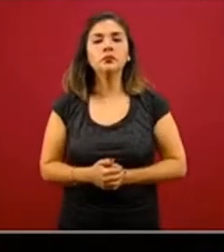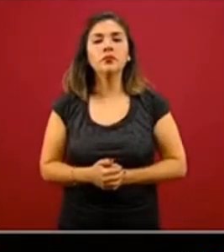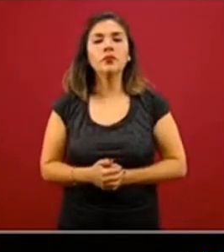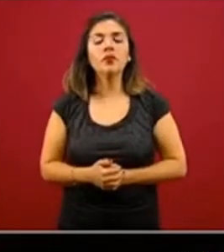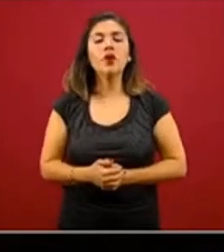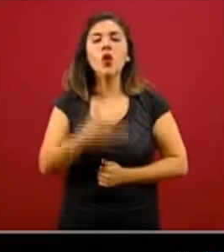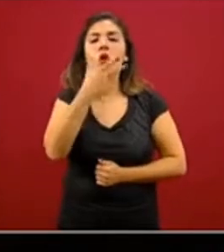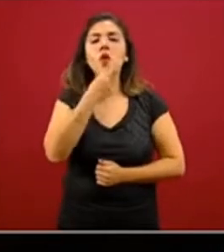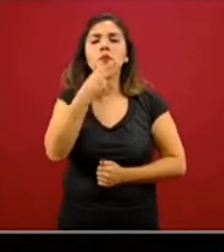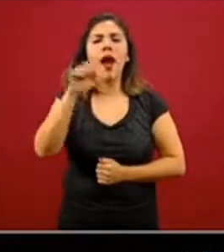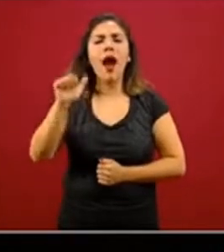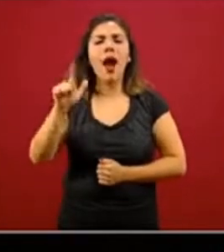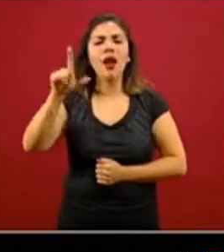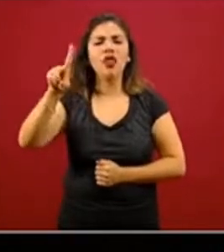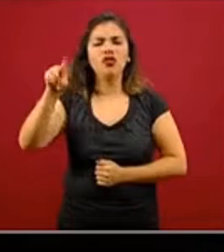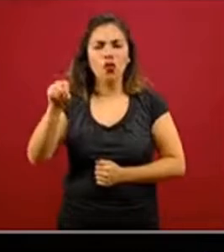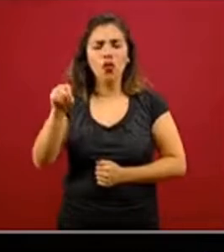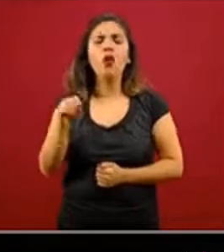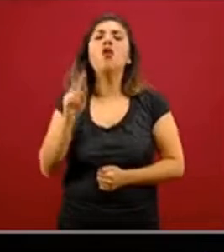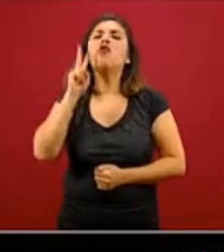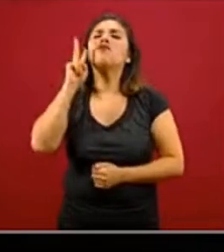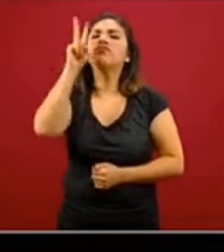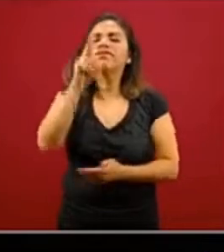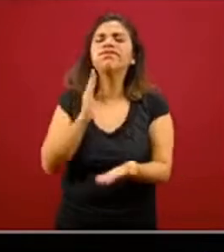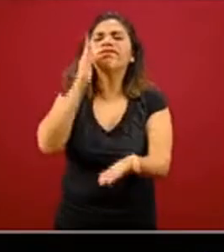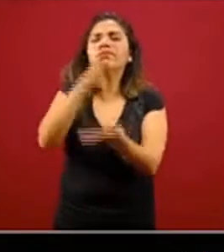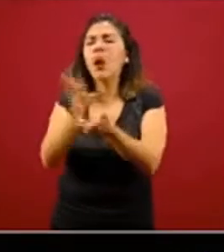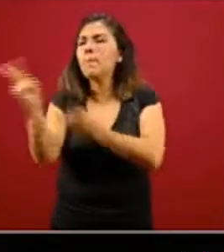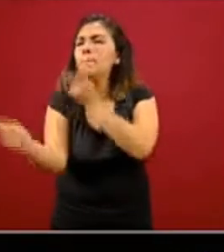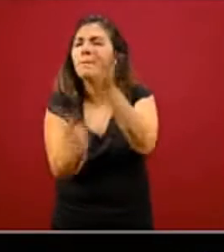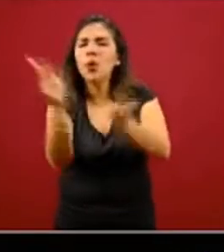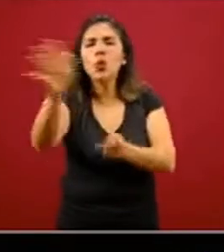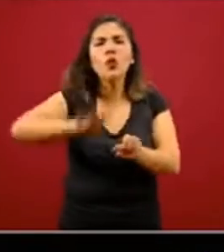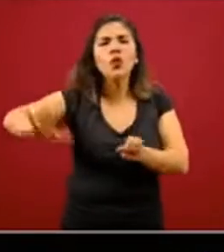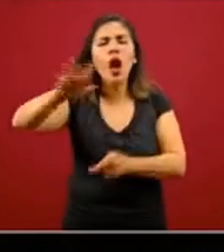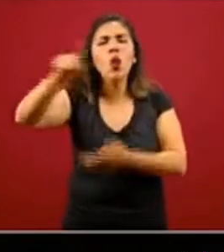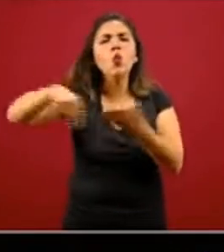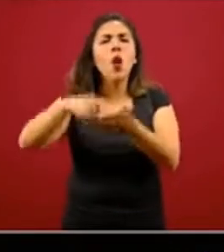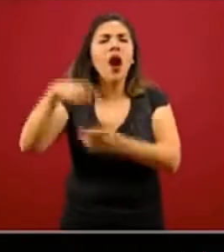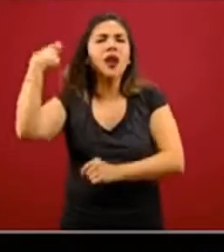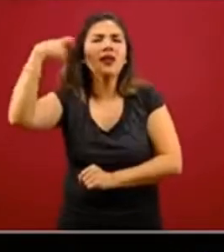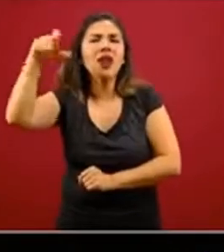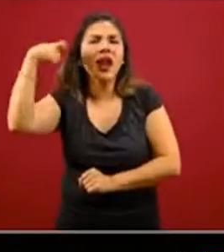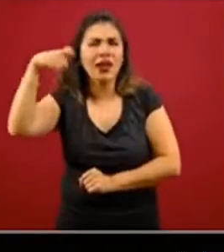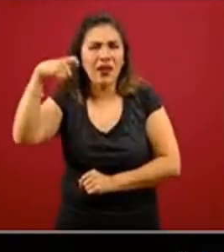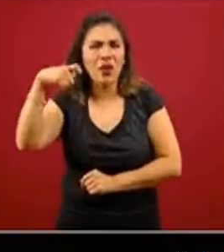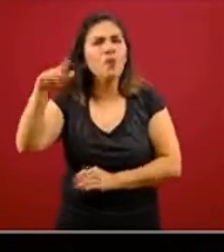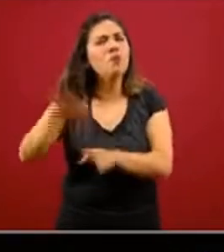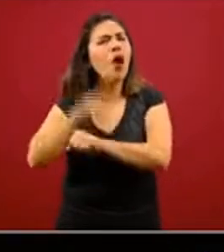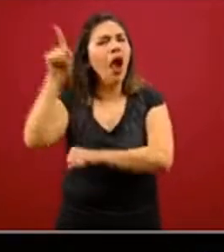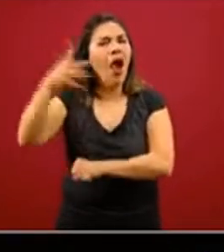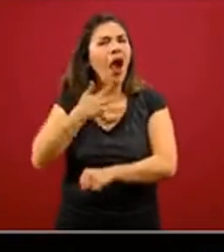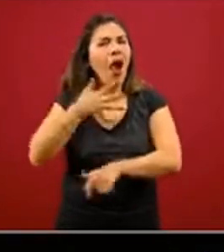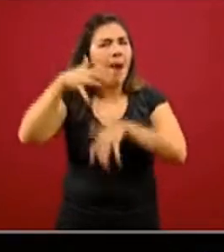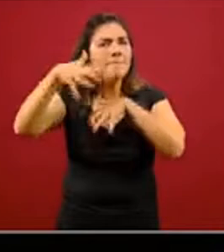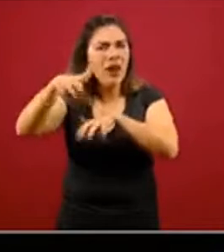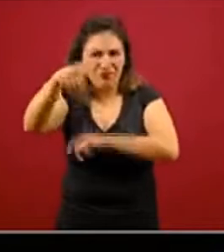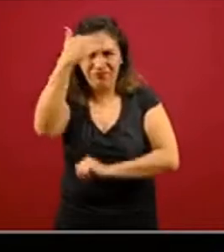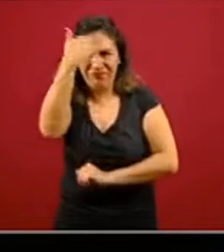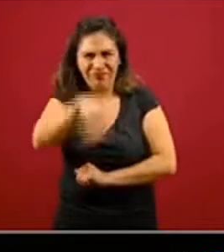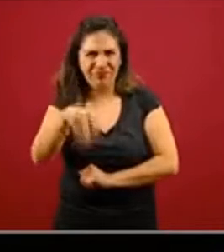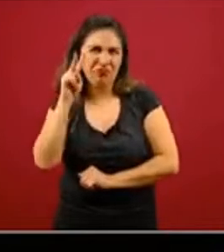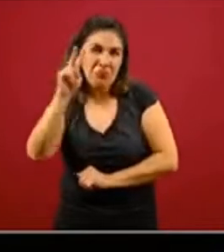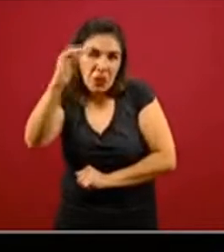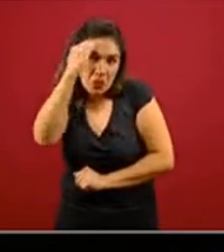a tomar el punto de vista de los ciudadanos de ayer en Querétaro por la manifestación que usted ya sabe, a lo mejor